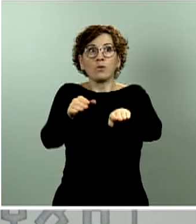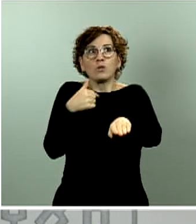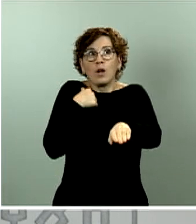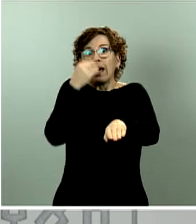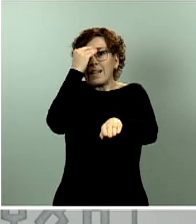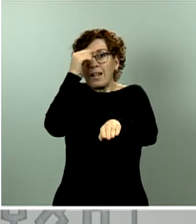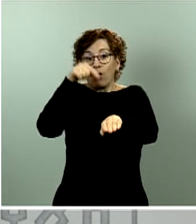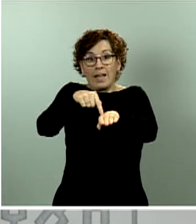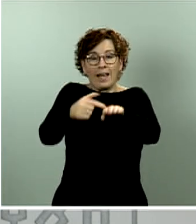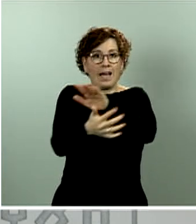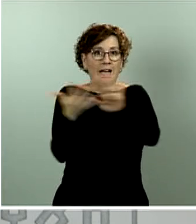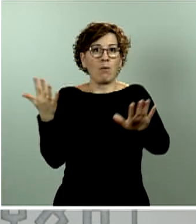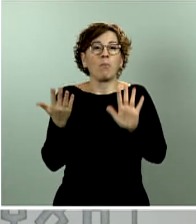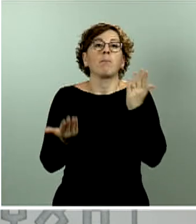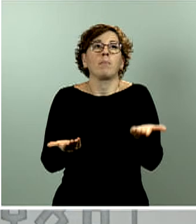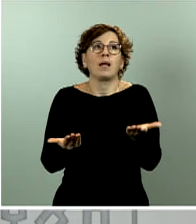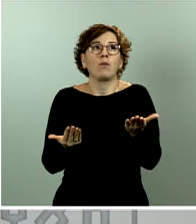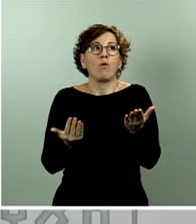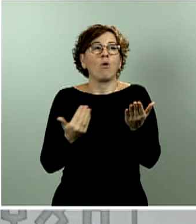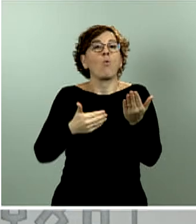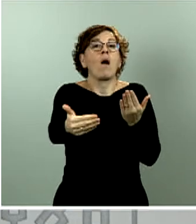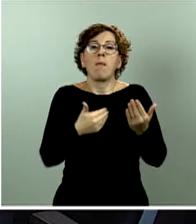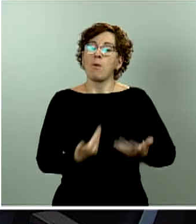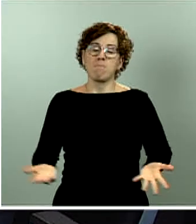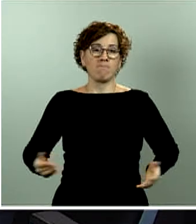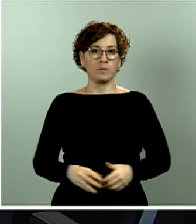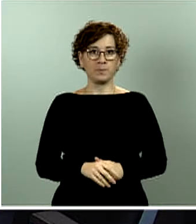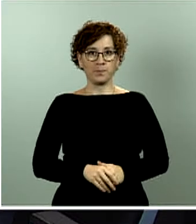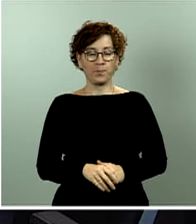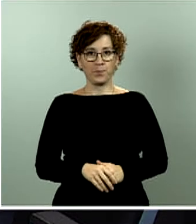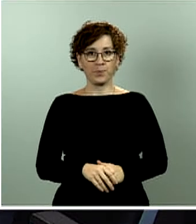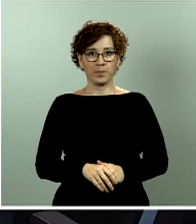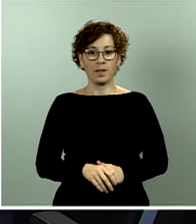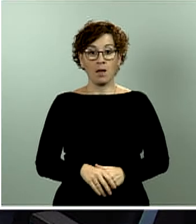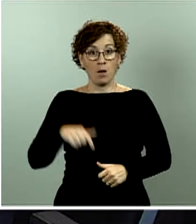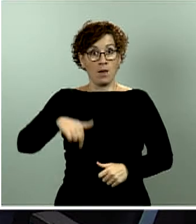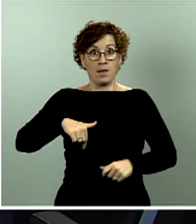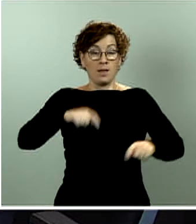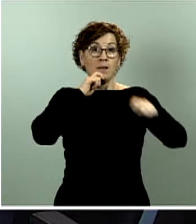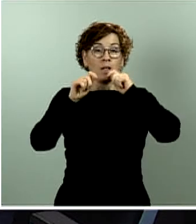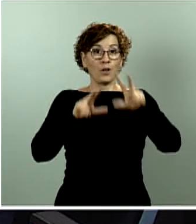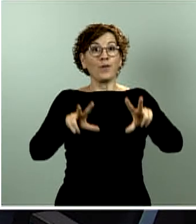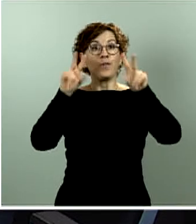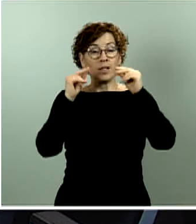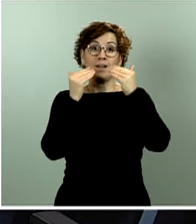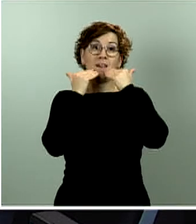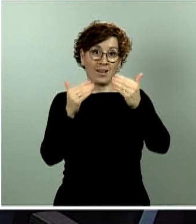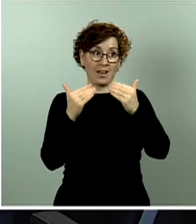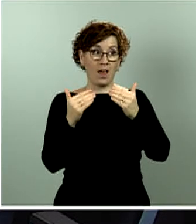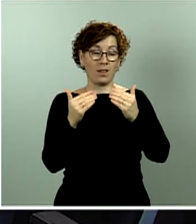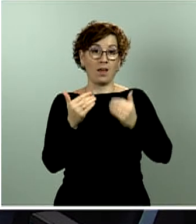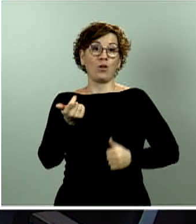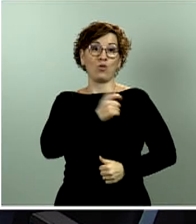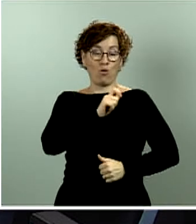difícil hipotetizar un momento concreto. Pues vamos a finalizar esta comparecencia. Agradecemos su presencia al comisario principal José Ángel